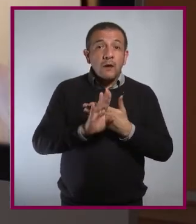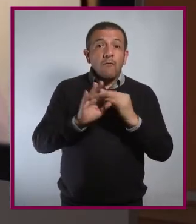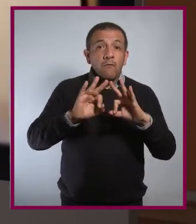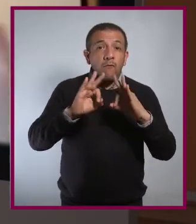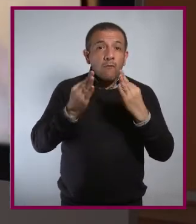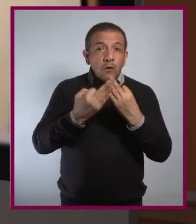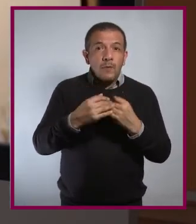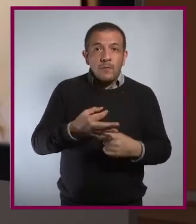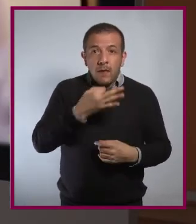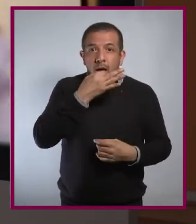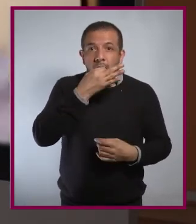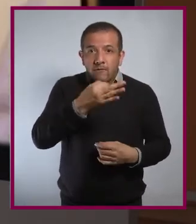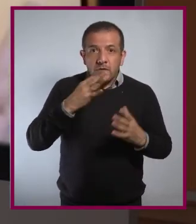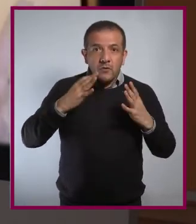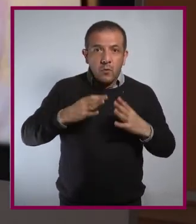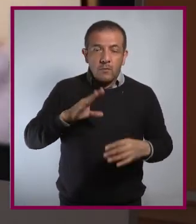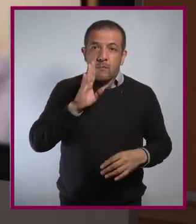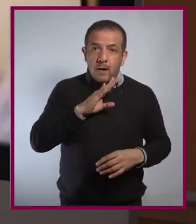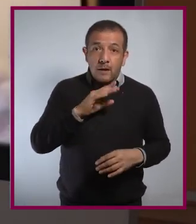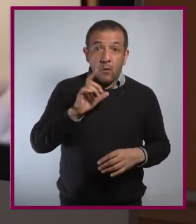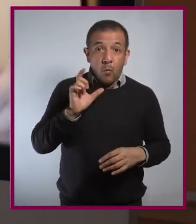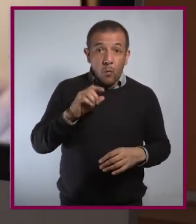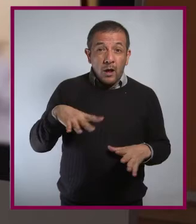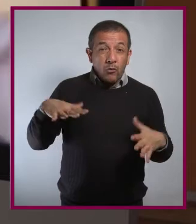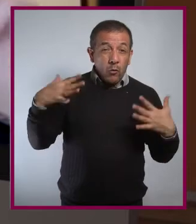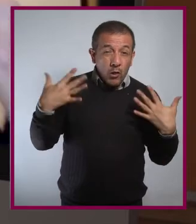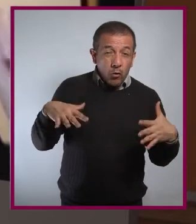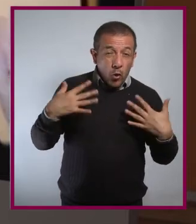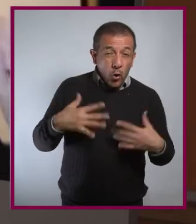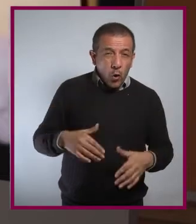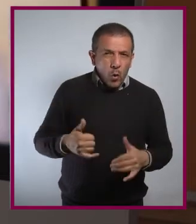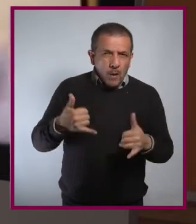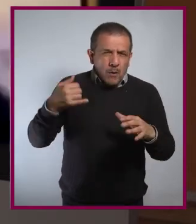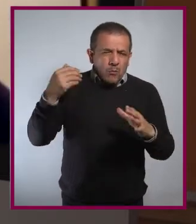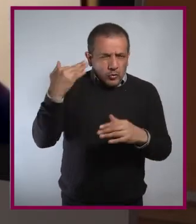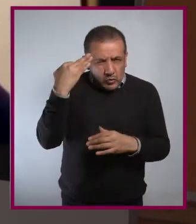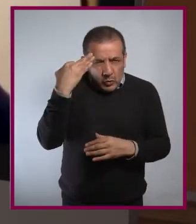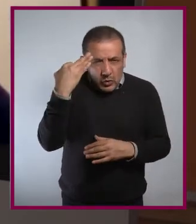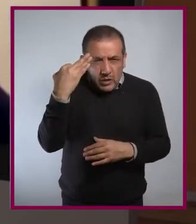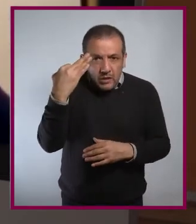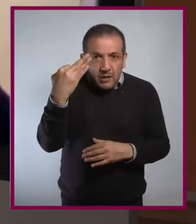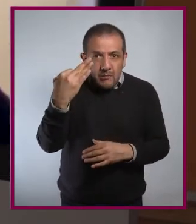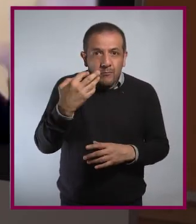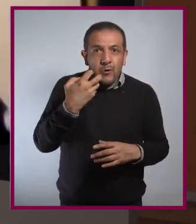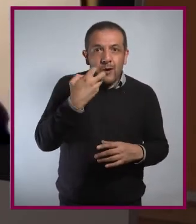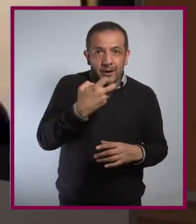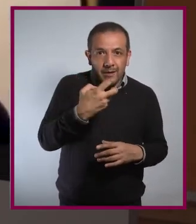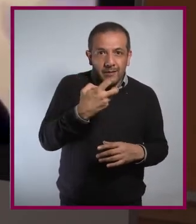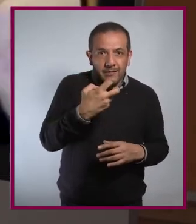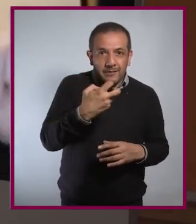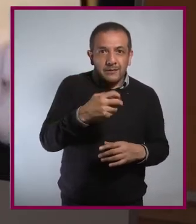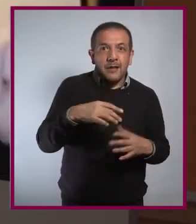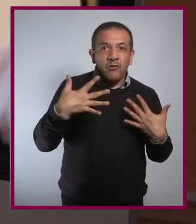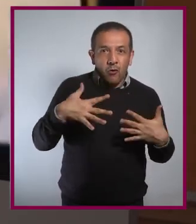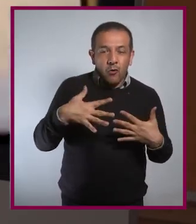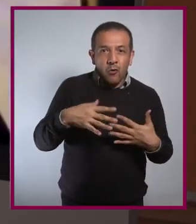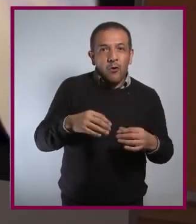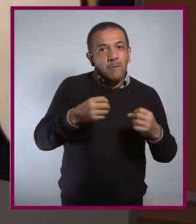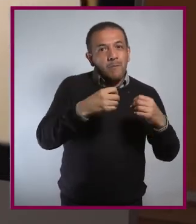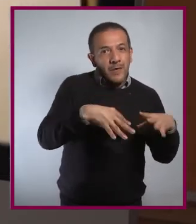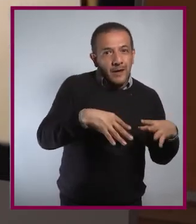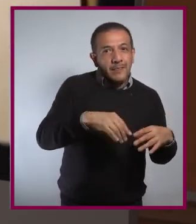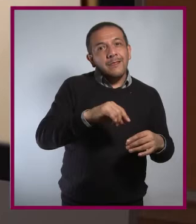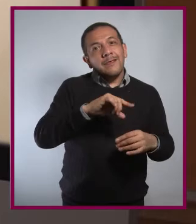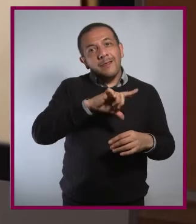es un mecanismo de alerta, pero si este dolor se vuelve muy severo o muy prolongado, este papel protector se pierde y